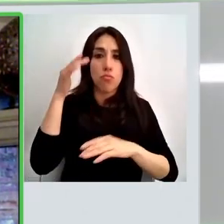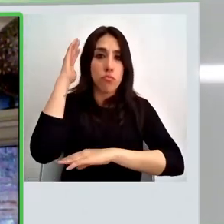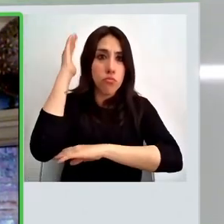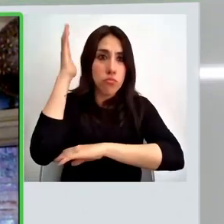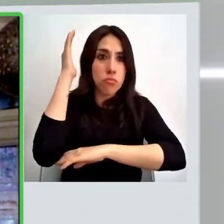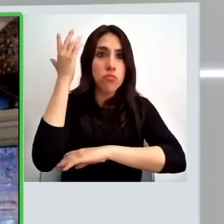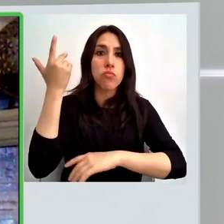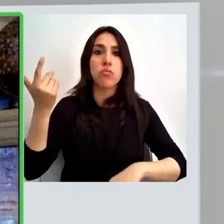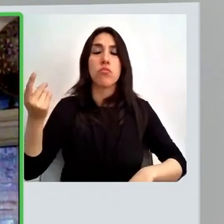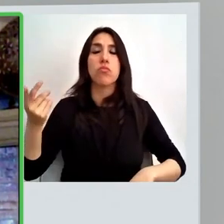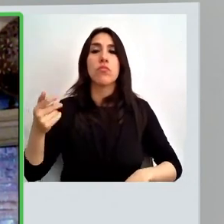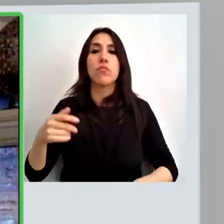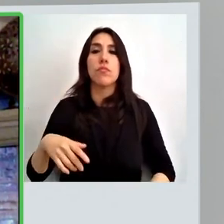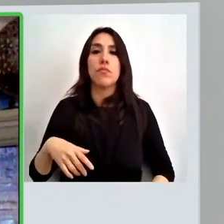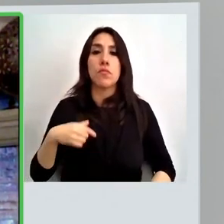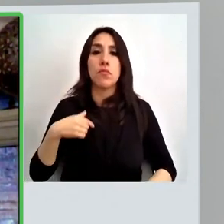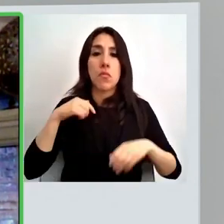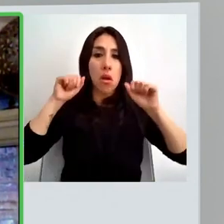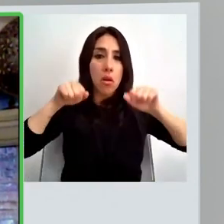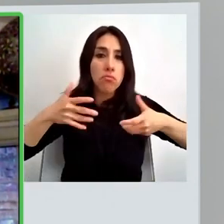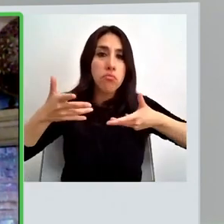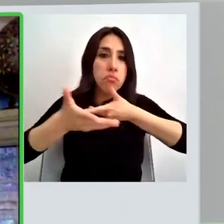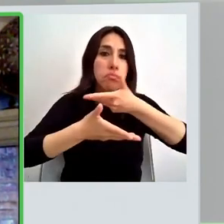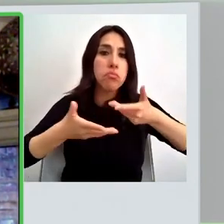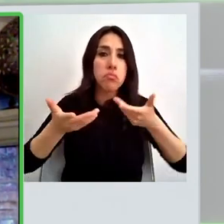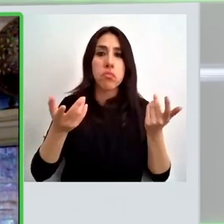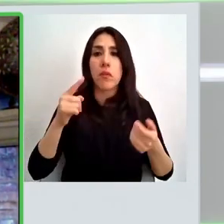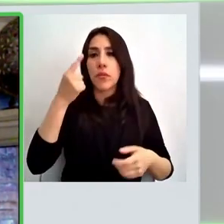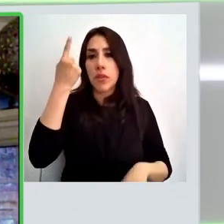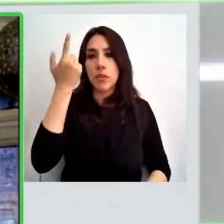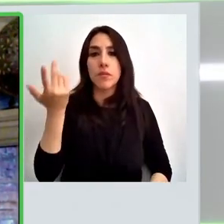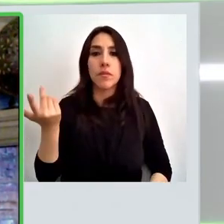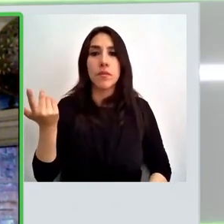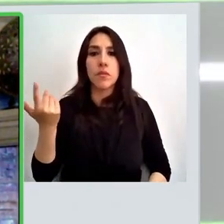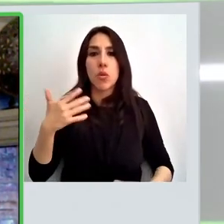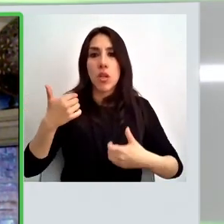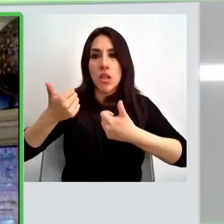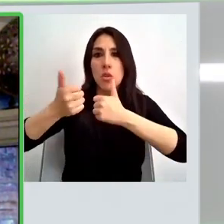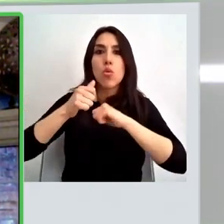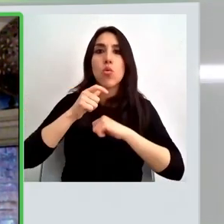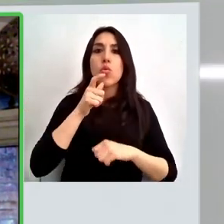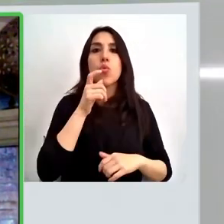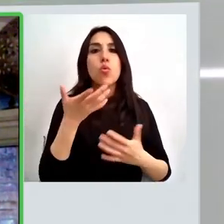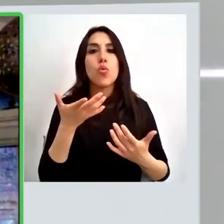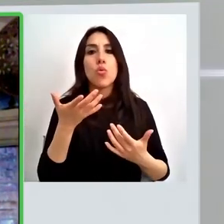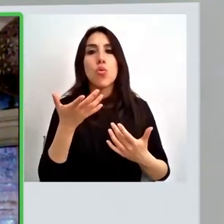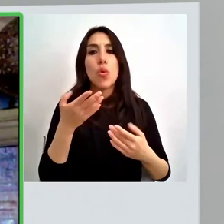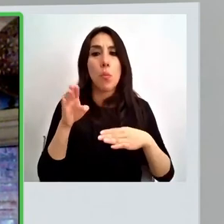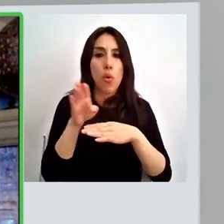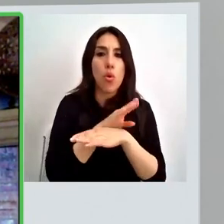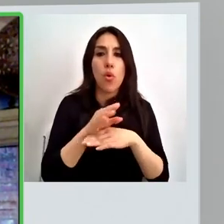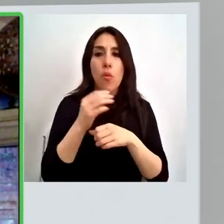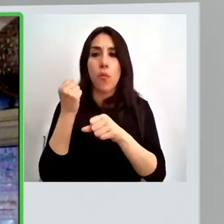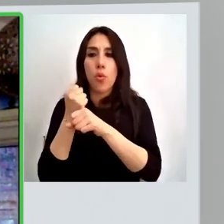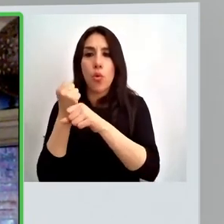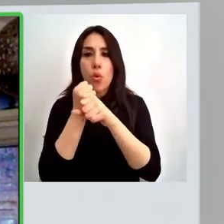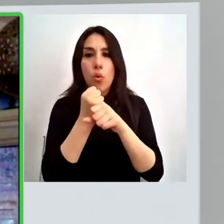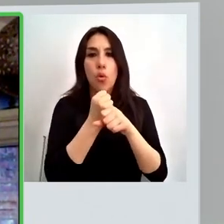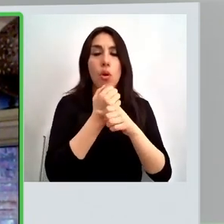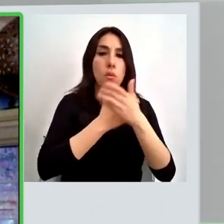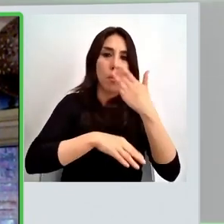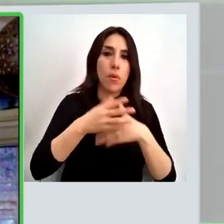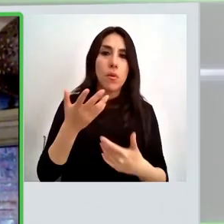los principales desafíos que pueden tener los empleados con discapacidad de ahí pueden comenzar